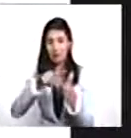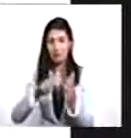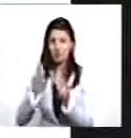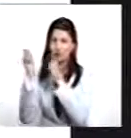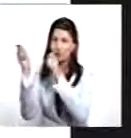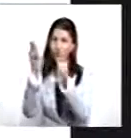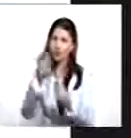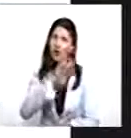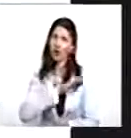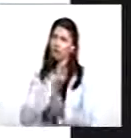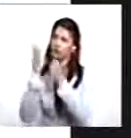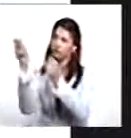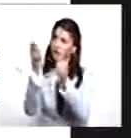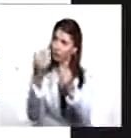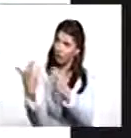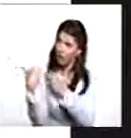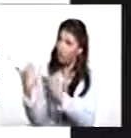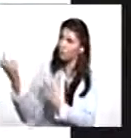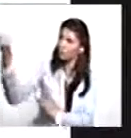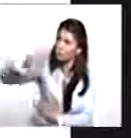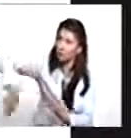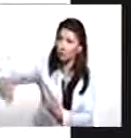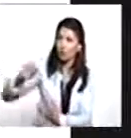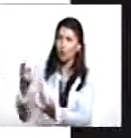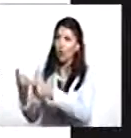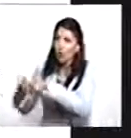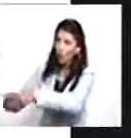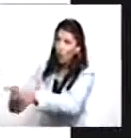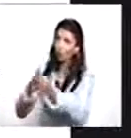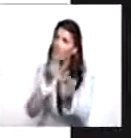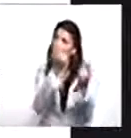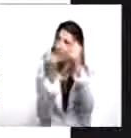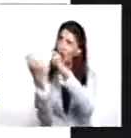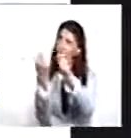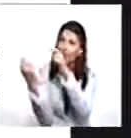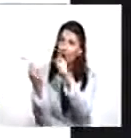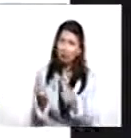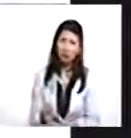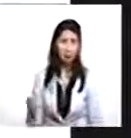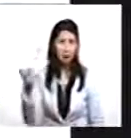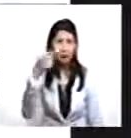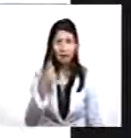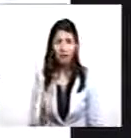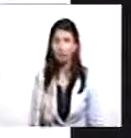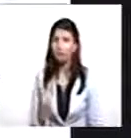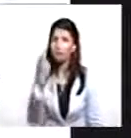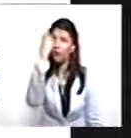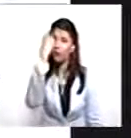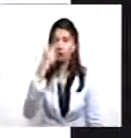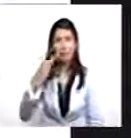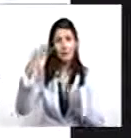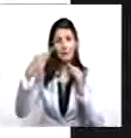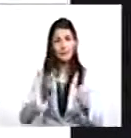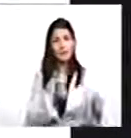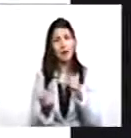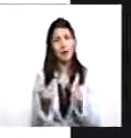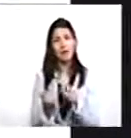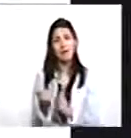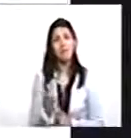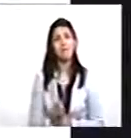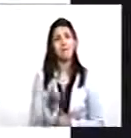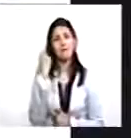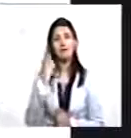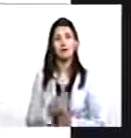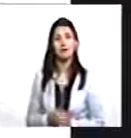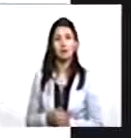que estas alcaldías no están pagando lo que deben de instituciones oficiales, pero tampoco